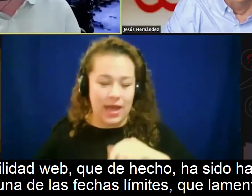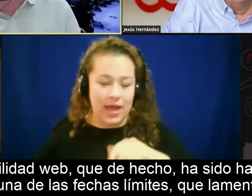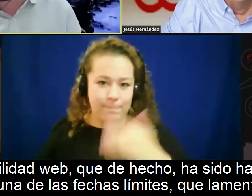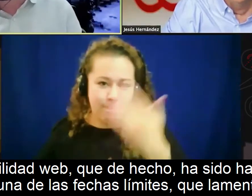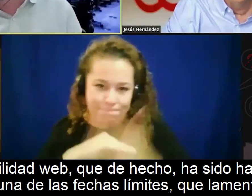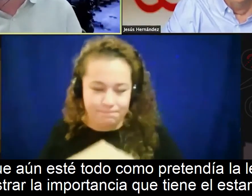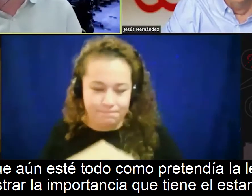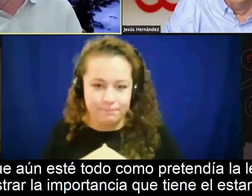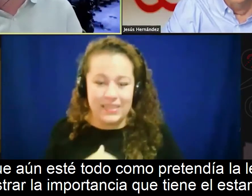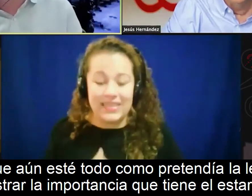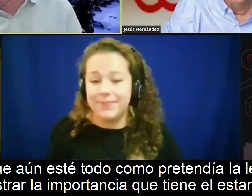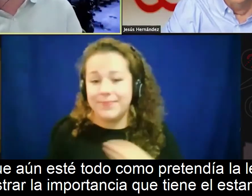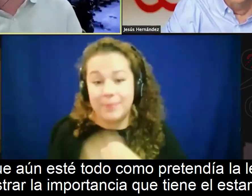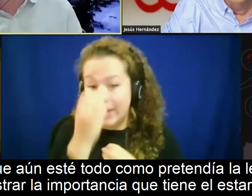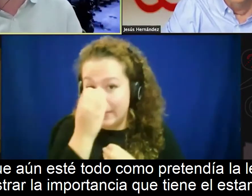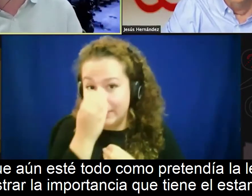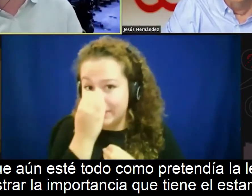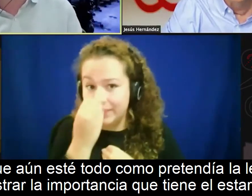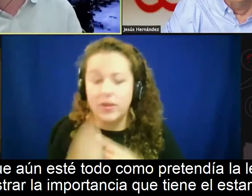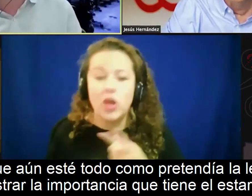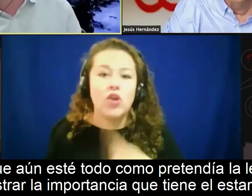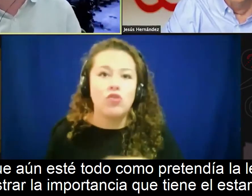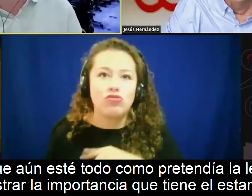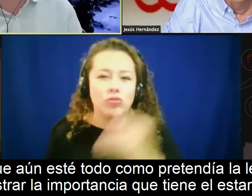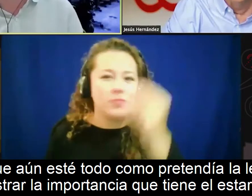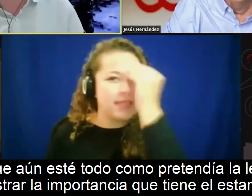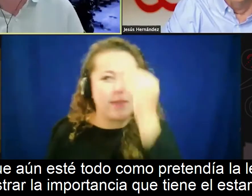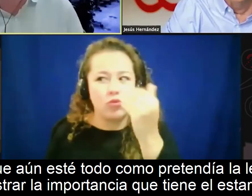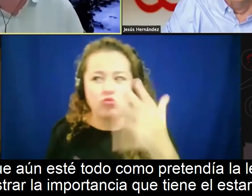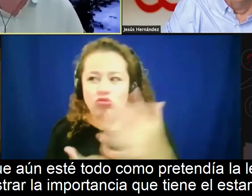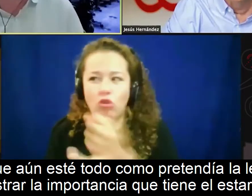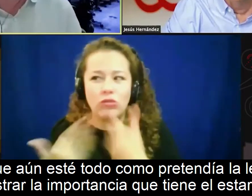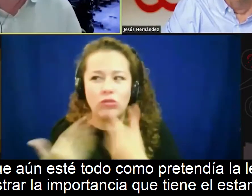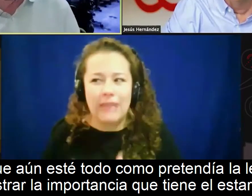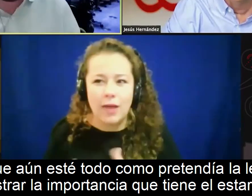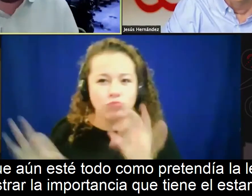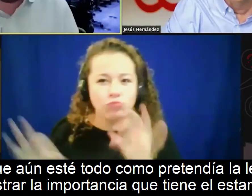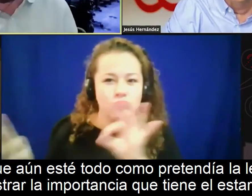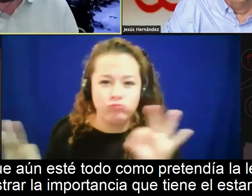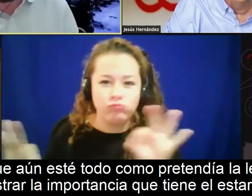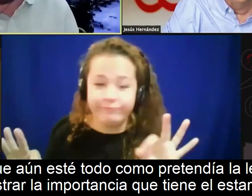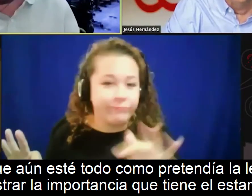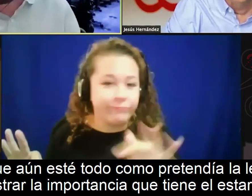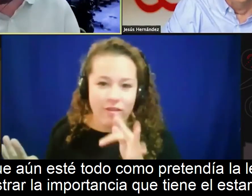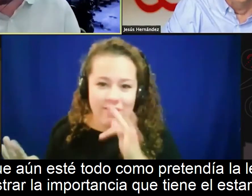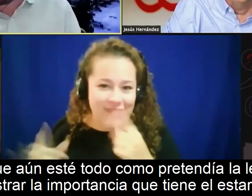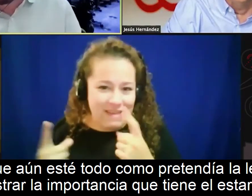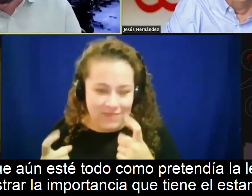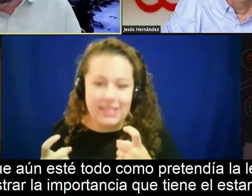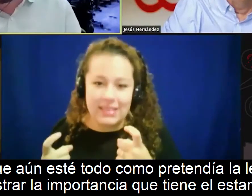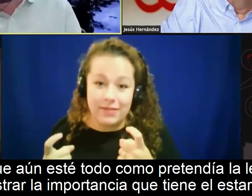lamentablemente no vemos que aún esté todo tal y como pretendía la legislación, en un caso que sabemos que